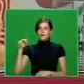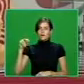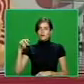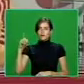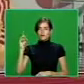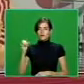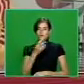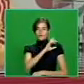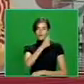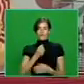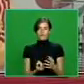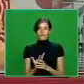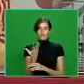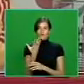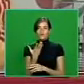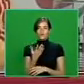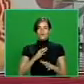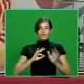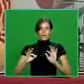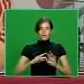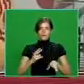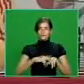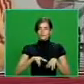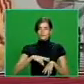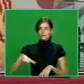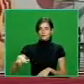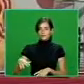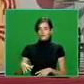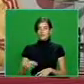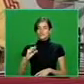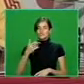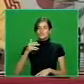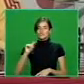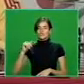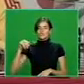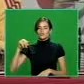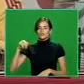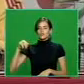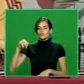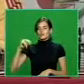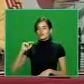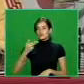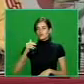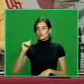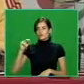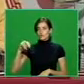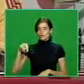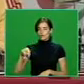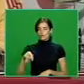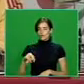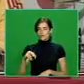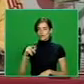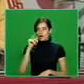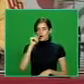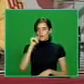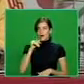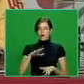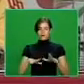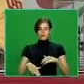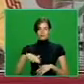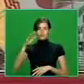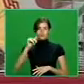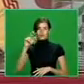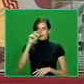director fundador del teatro infantil El chichón donde se crió Fidel barbarito porque Fidel tiene